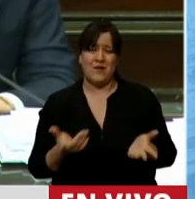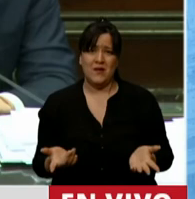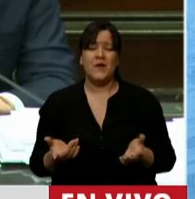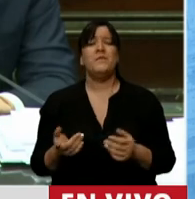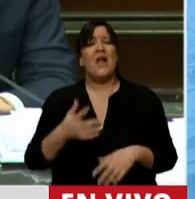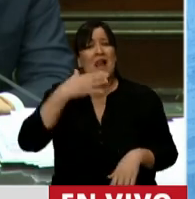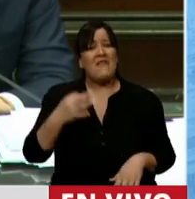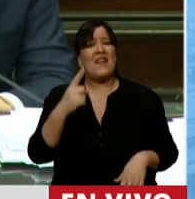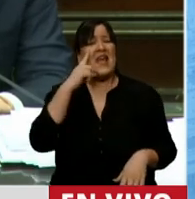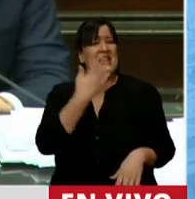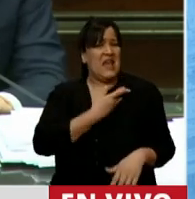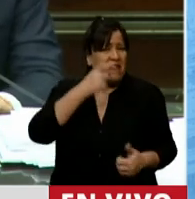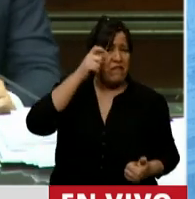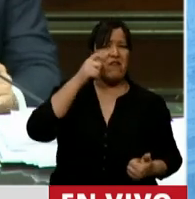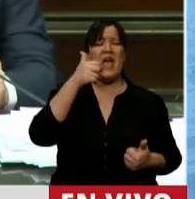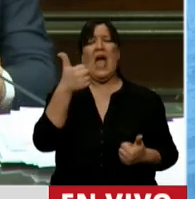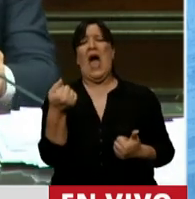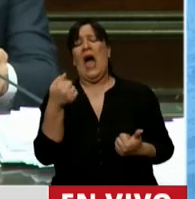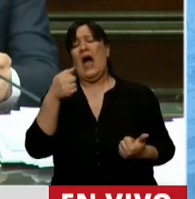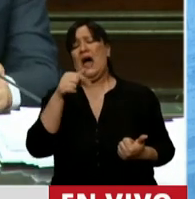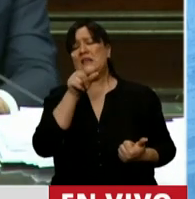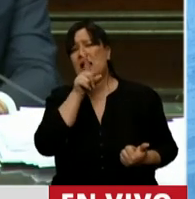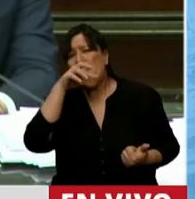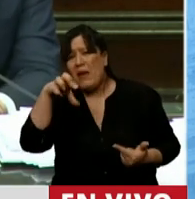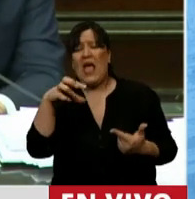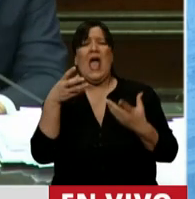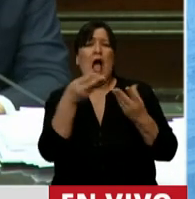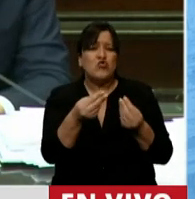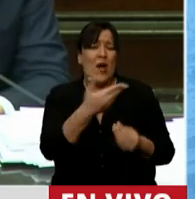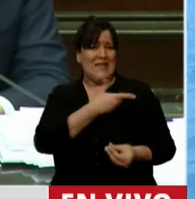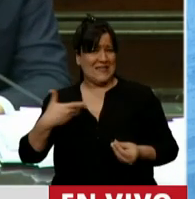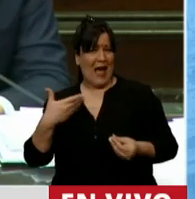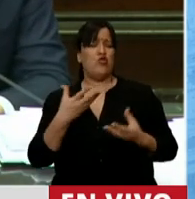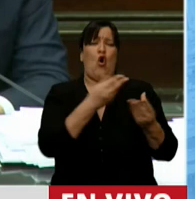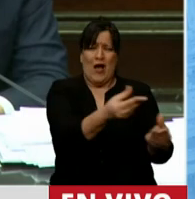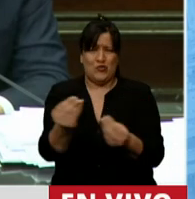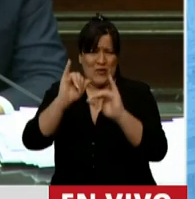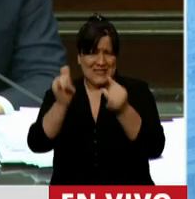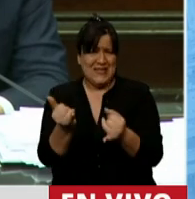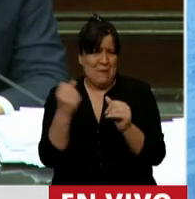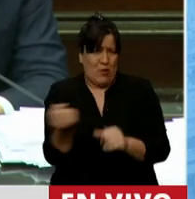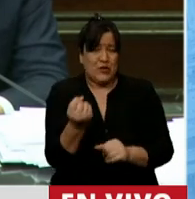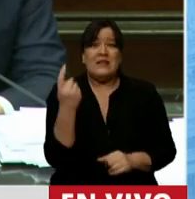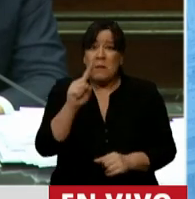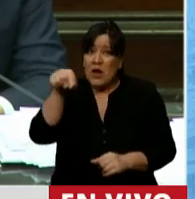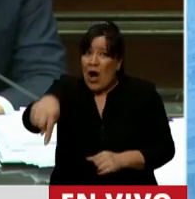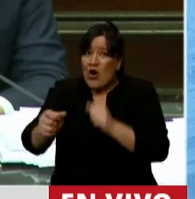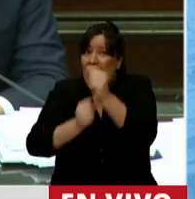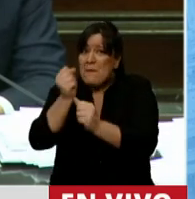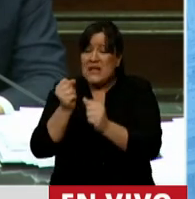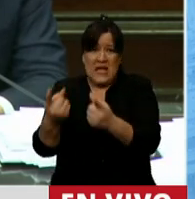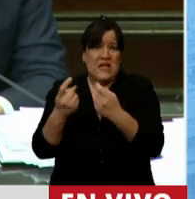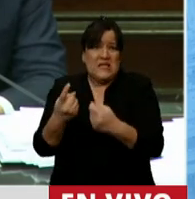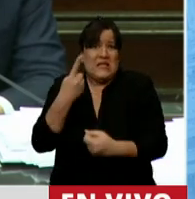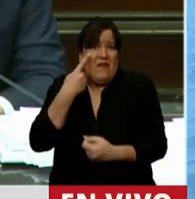que el IFE, la APT y todas las ayudas sociales son importantes, pero hoy todavía hay empresas que necesitan vivir